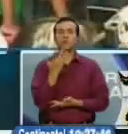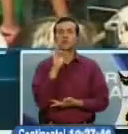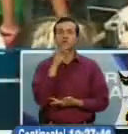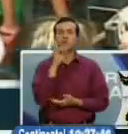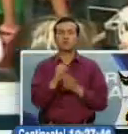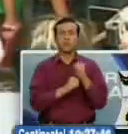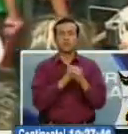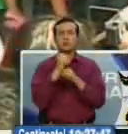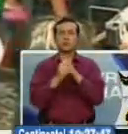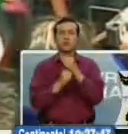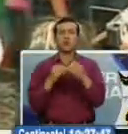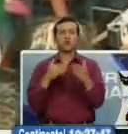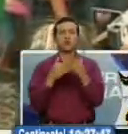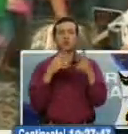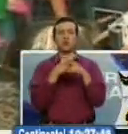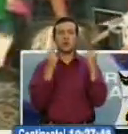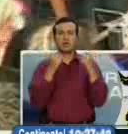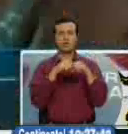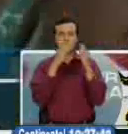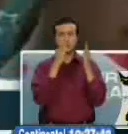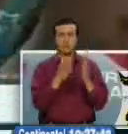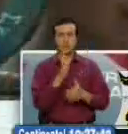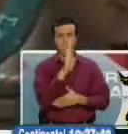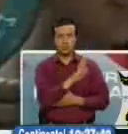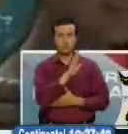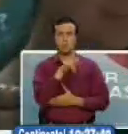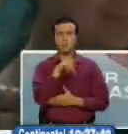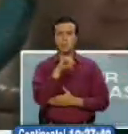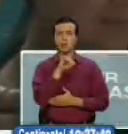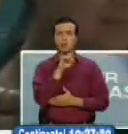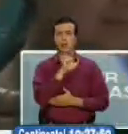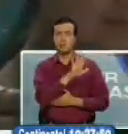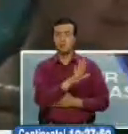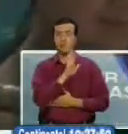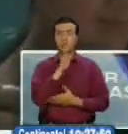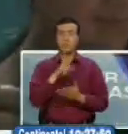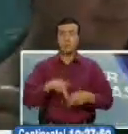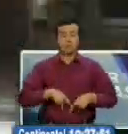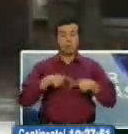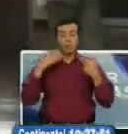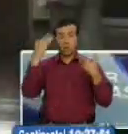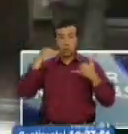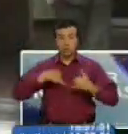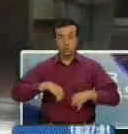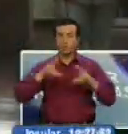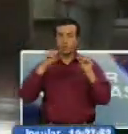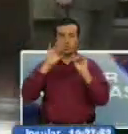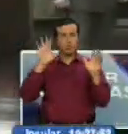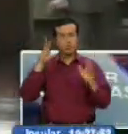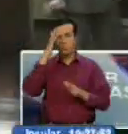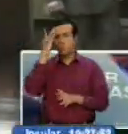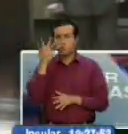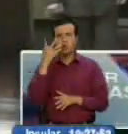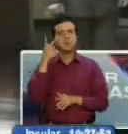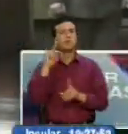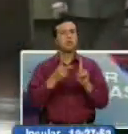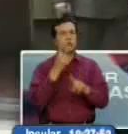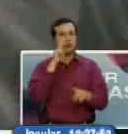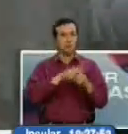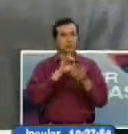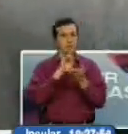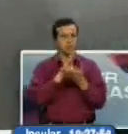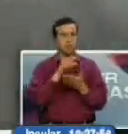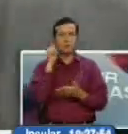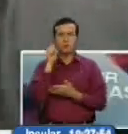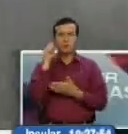18 años contra la ex senadora Piedad Córdoba. Sin embargo, no podrá reanudar su vida política a causa de una segunda destitución que le impuso